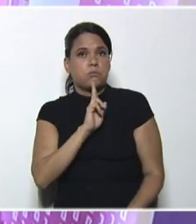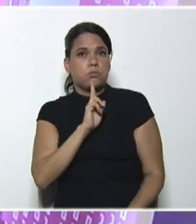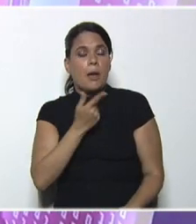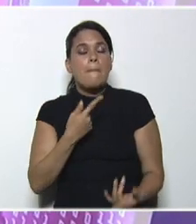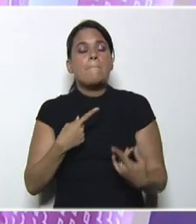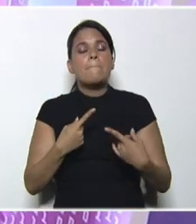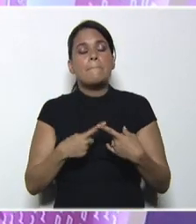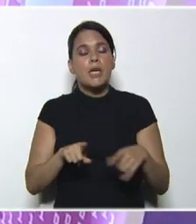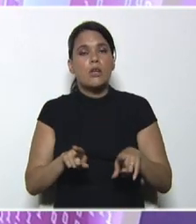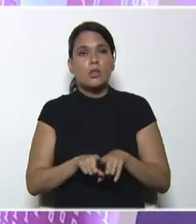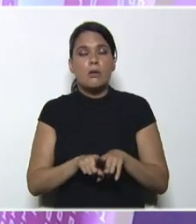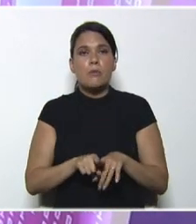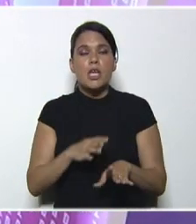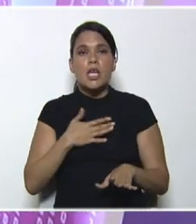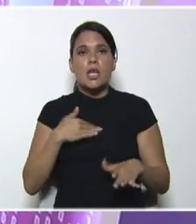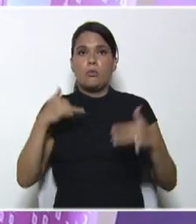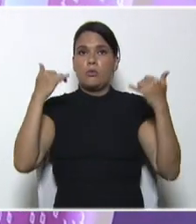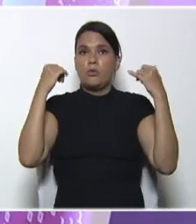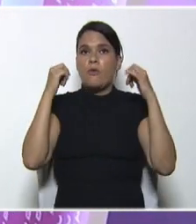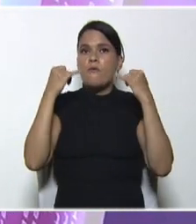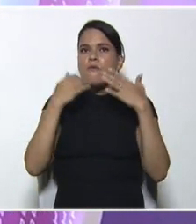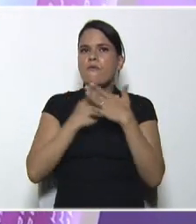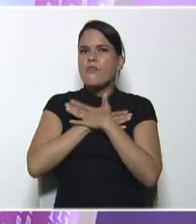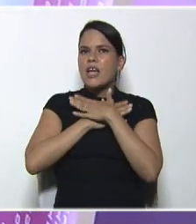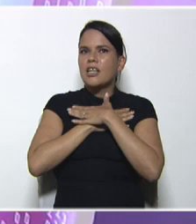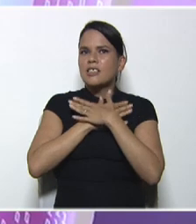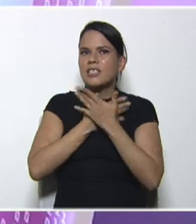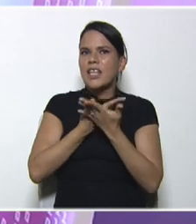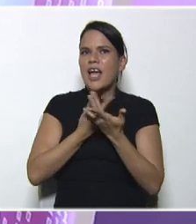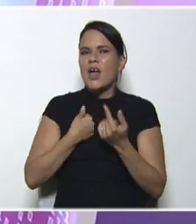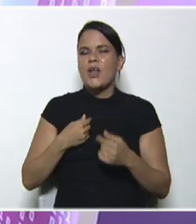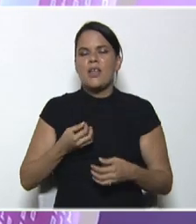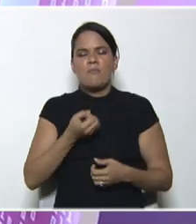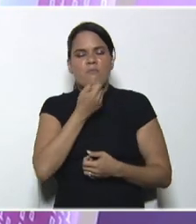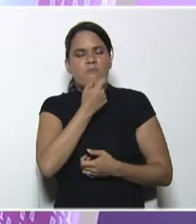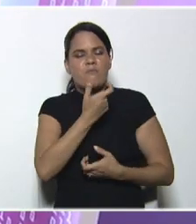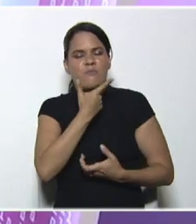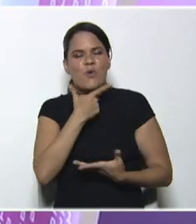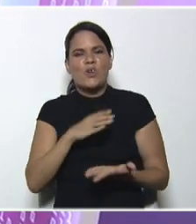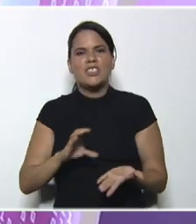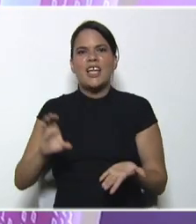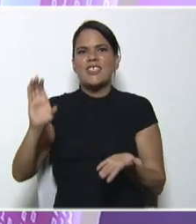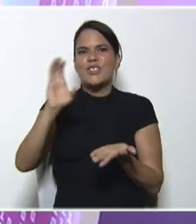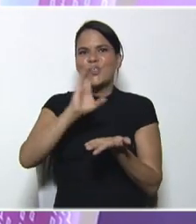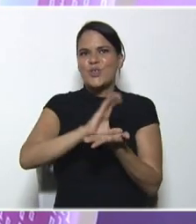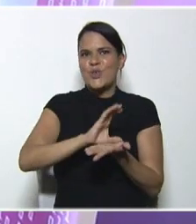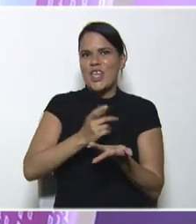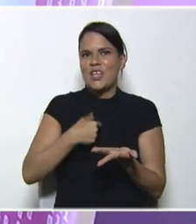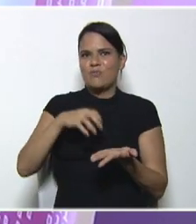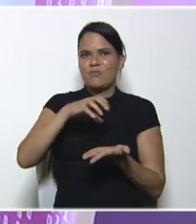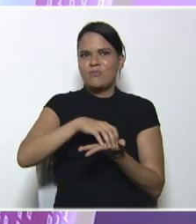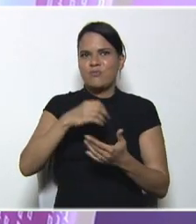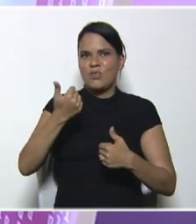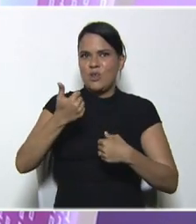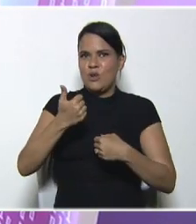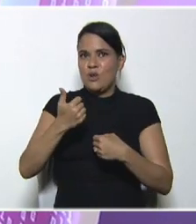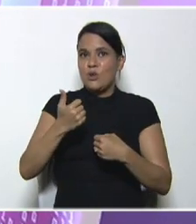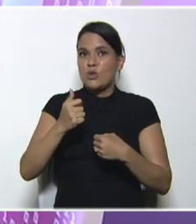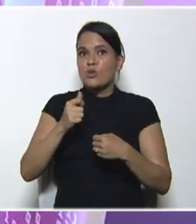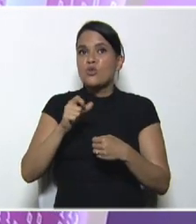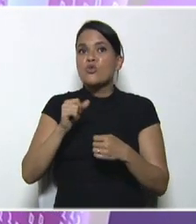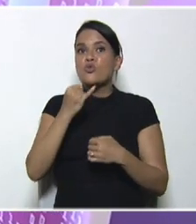así también queremos felicitar a una maravillosa ciudad del estado Zulia, y se trata de la capital del